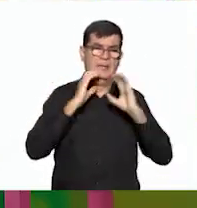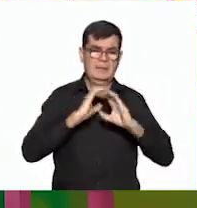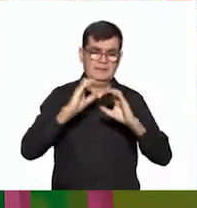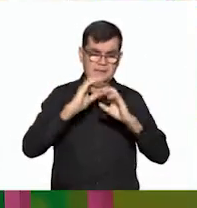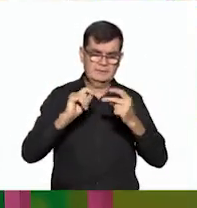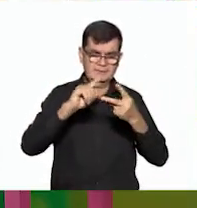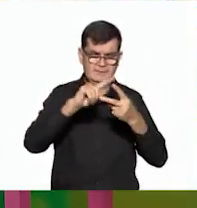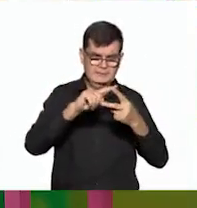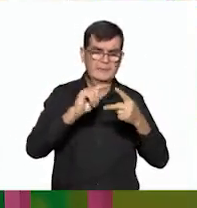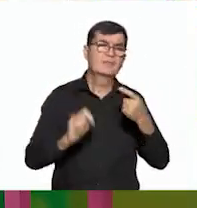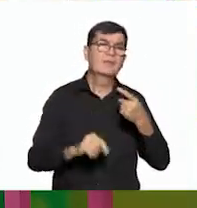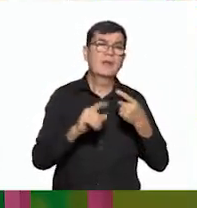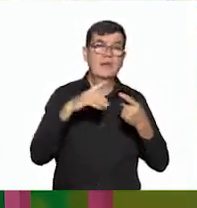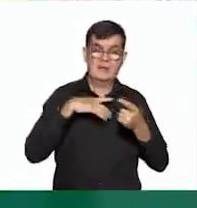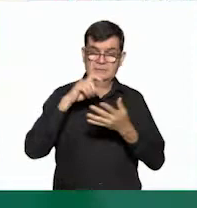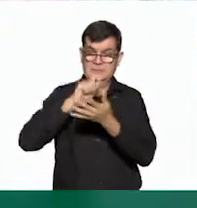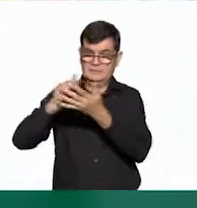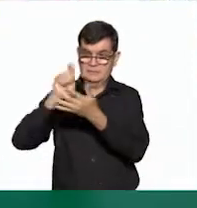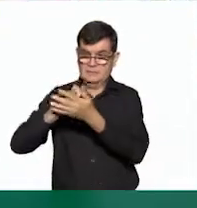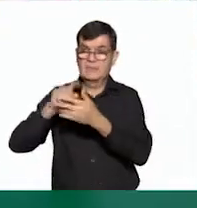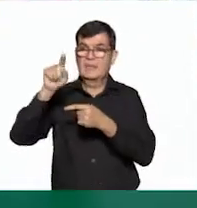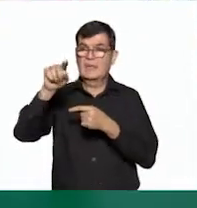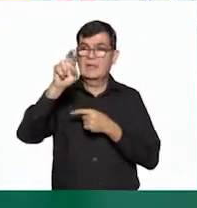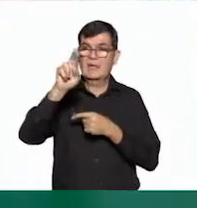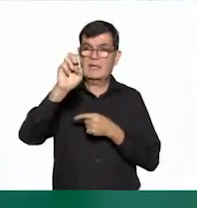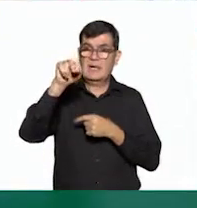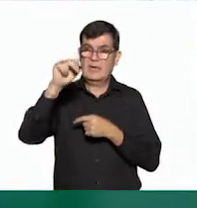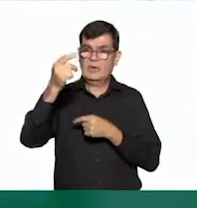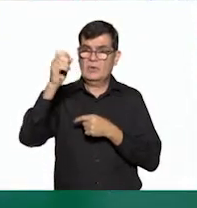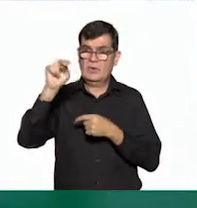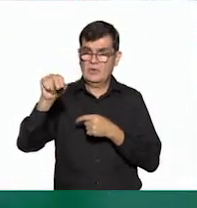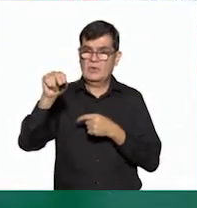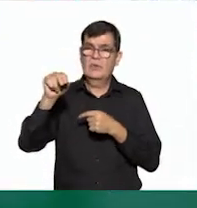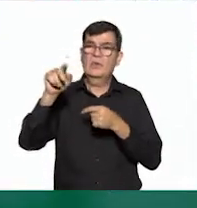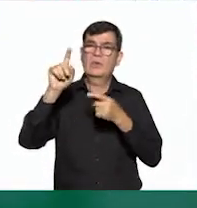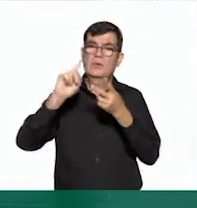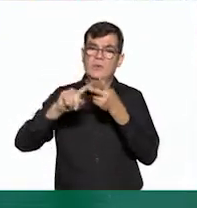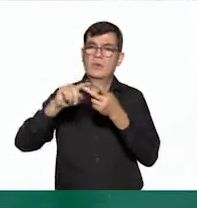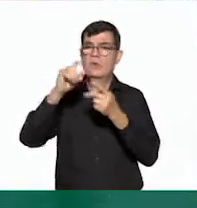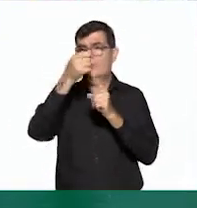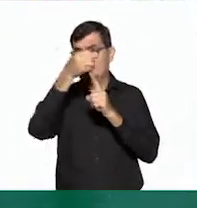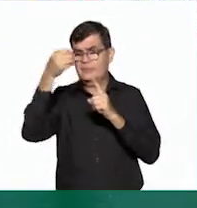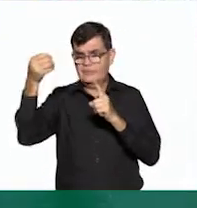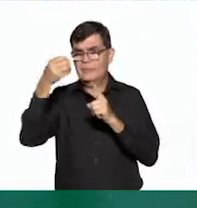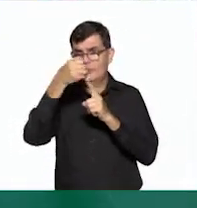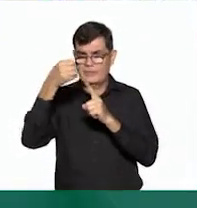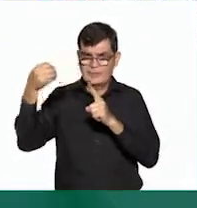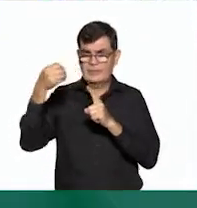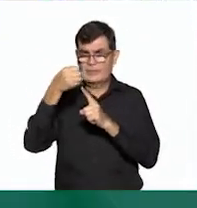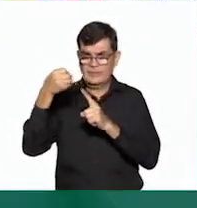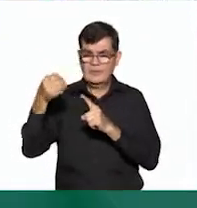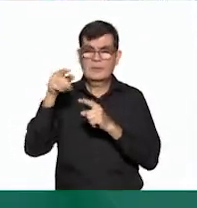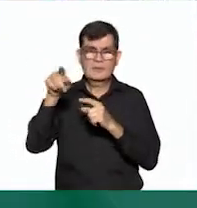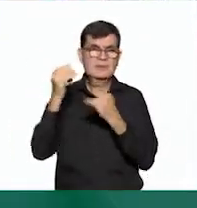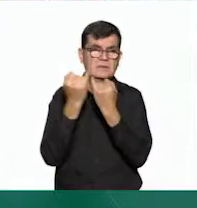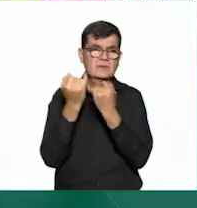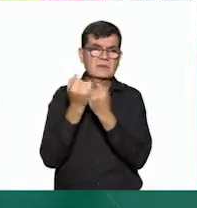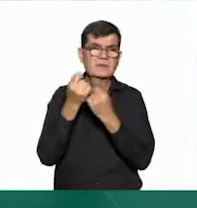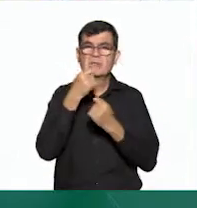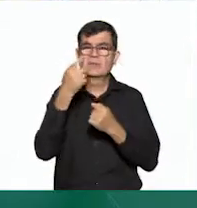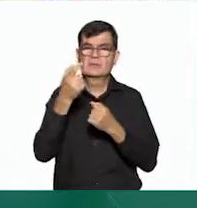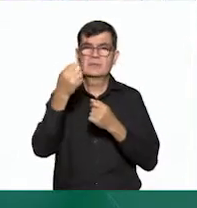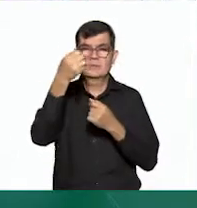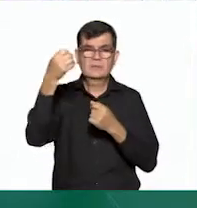Muy bien. Y los que se escriben con renglones largos o de corrido, que a veces también dicen así las niñas y los